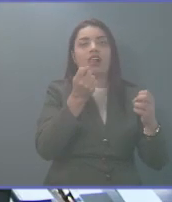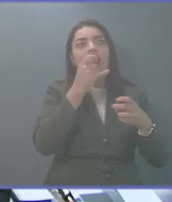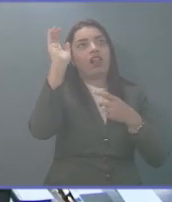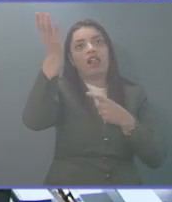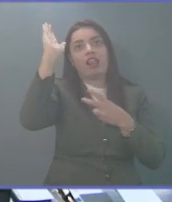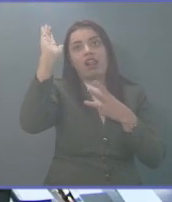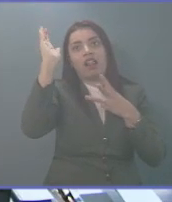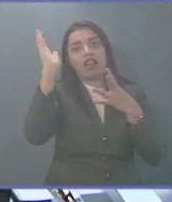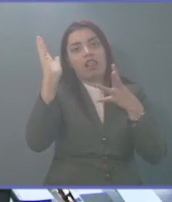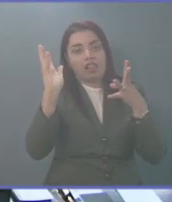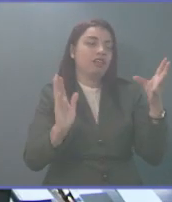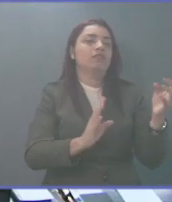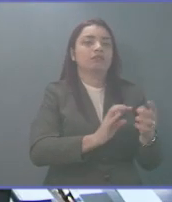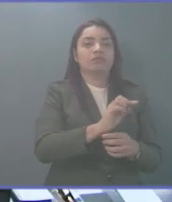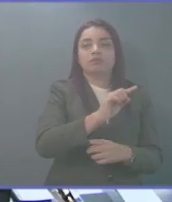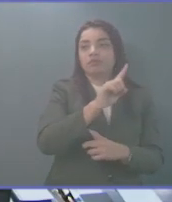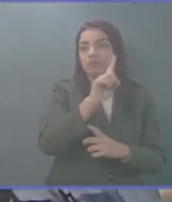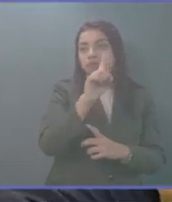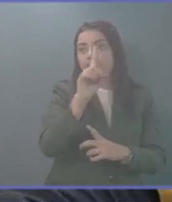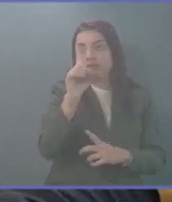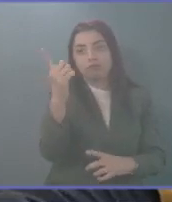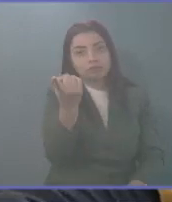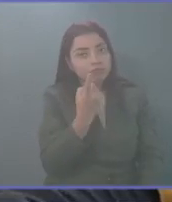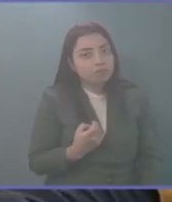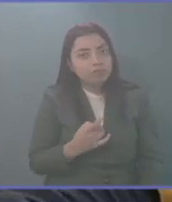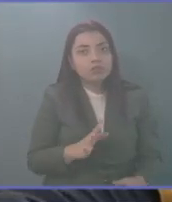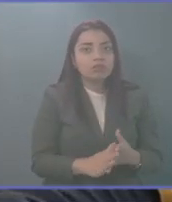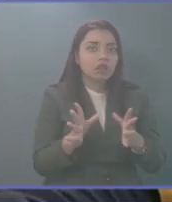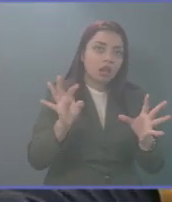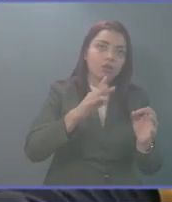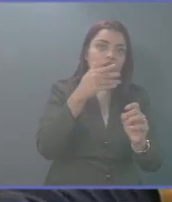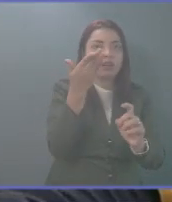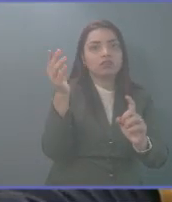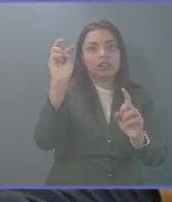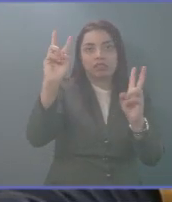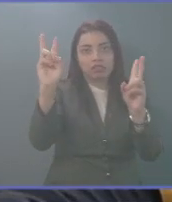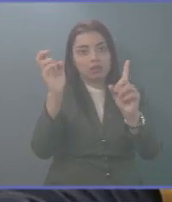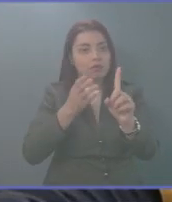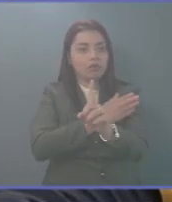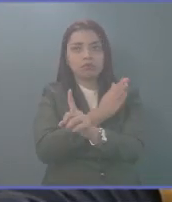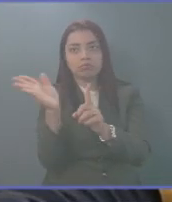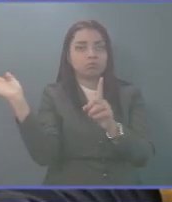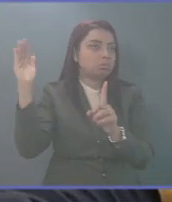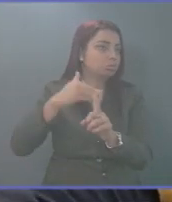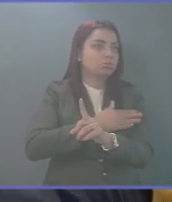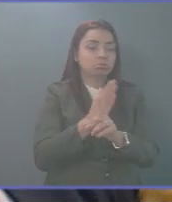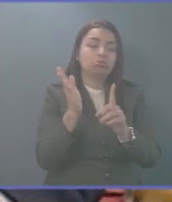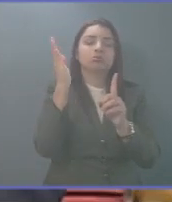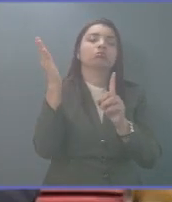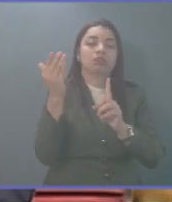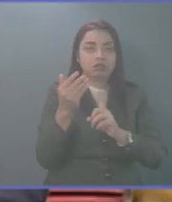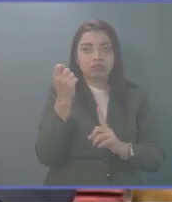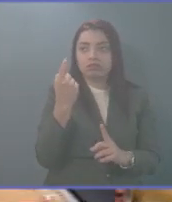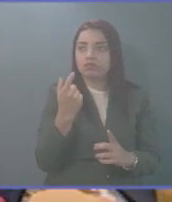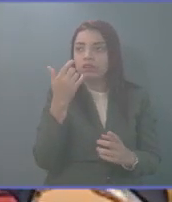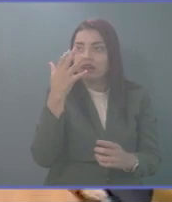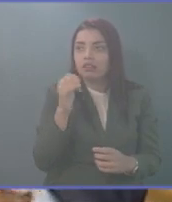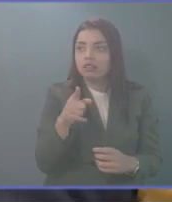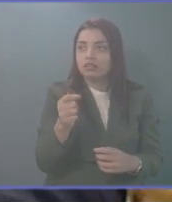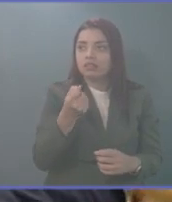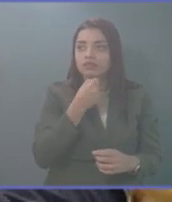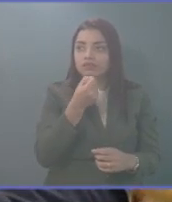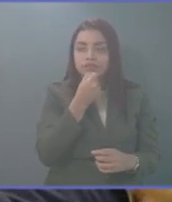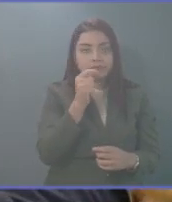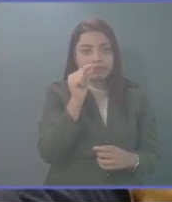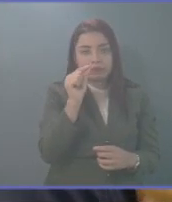de señalamientos, varias cosas que estaban dentro del tema, otros no, pero aquí creo que la han informado un